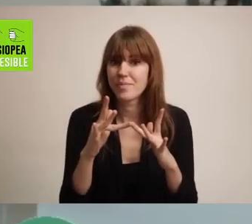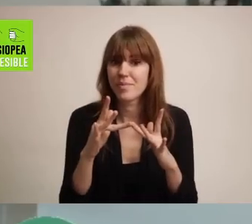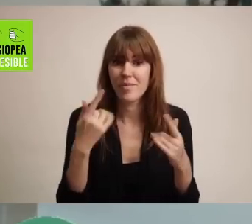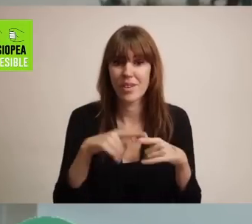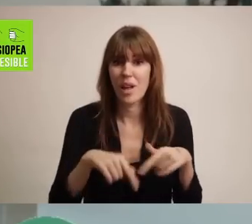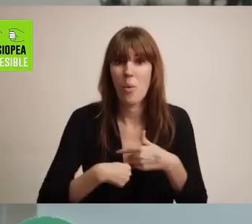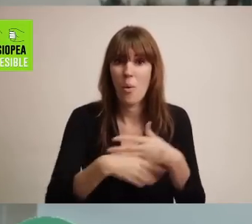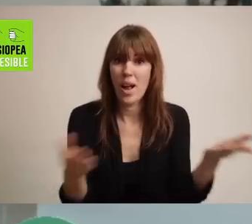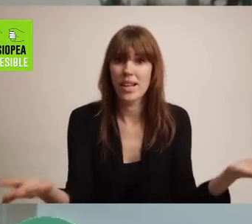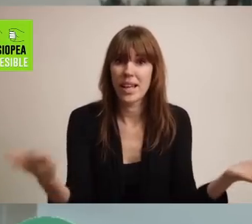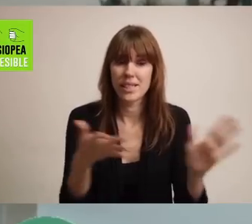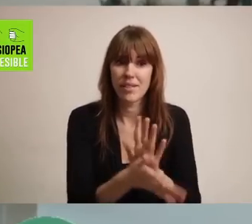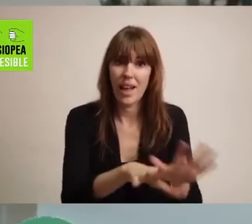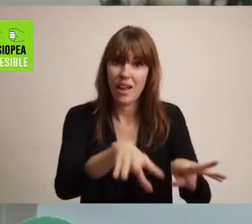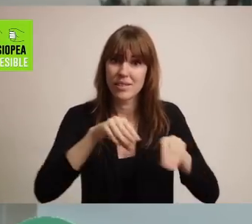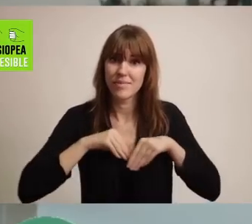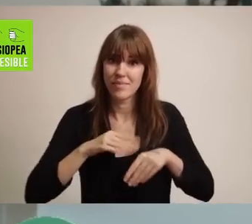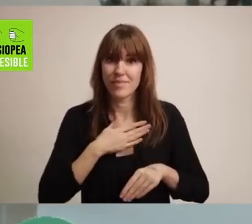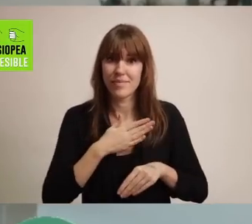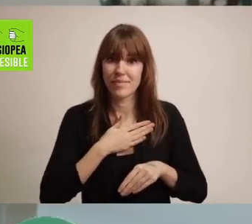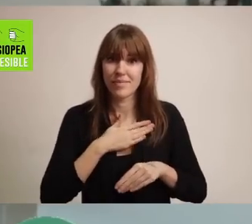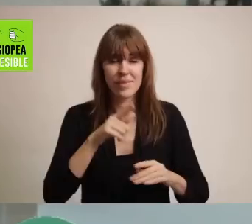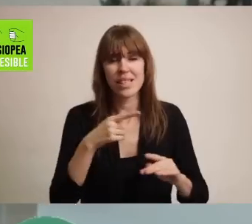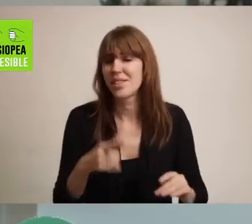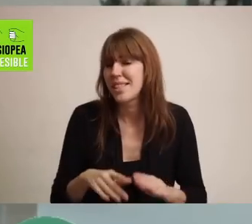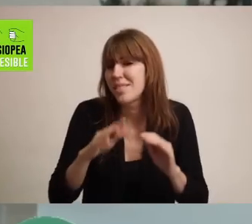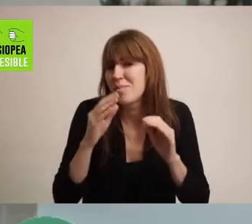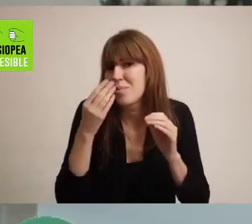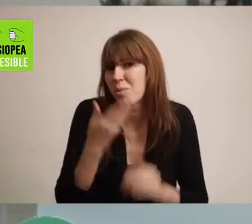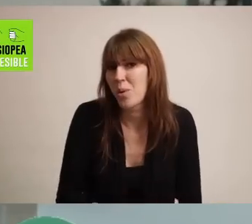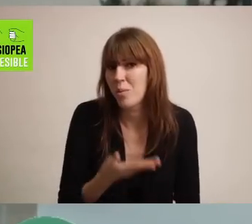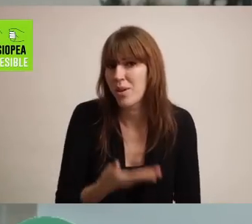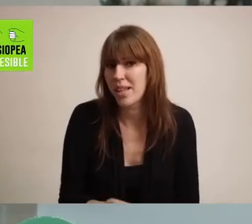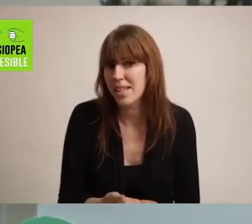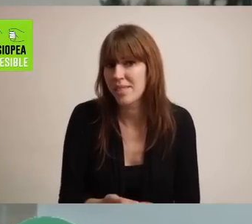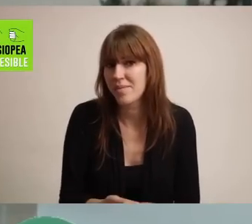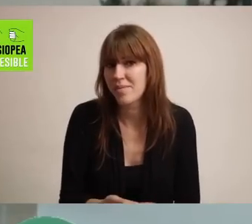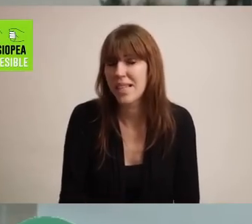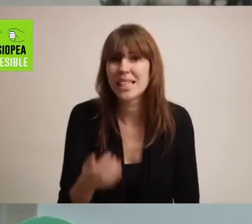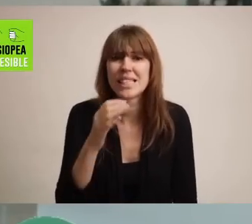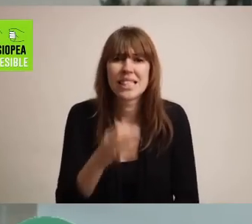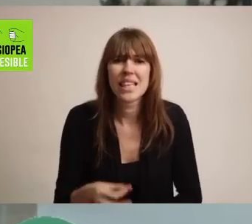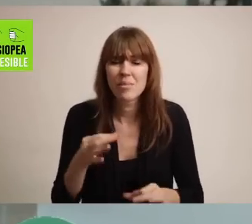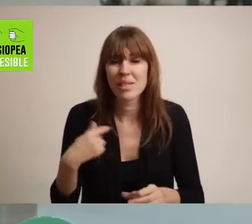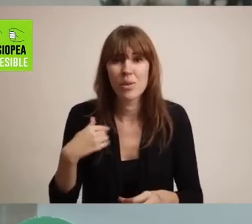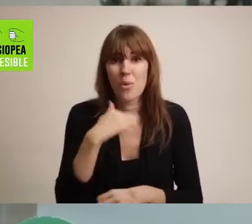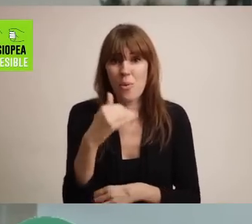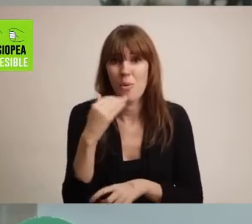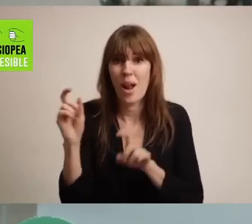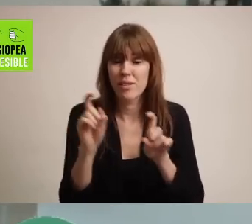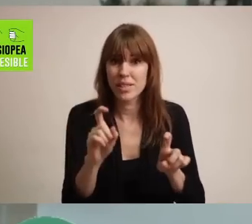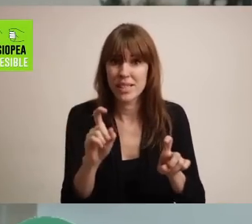la tenemos que hacer nuestra. Que eso es un principio que siempre digo. Siempre que enseño algo. De todo lo que enseño, quedaos con lo